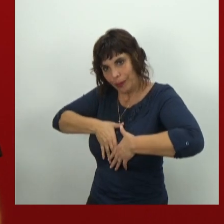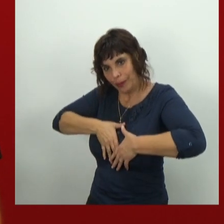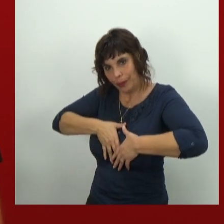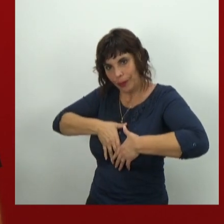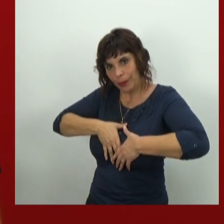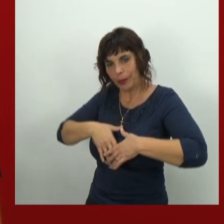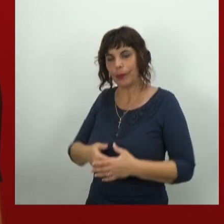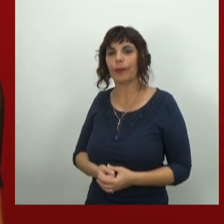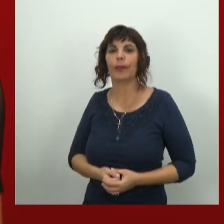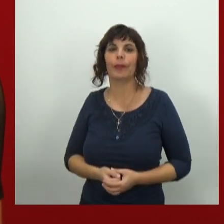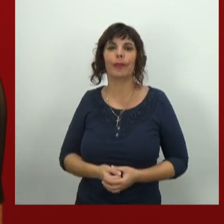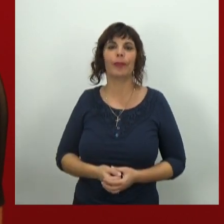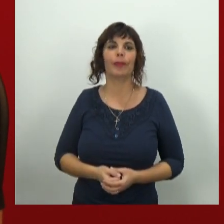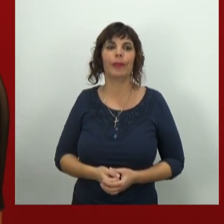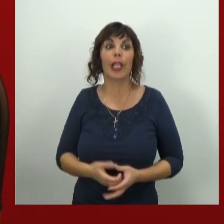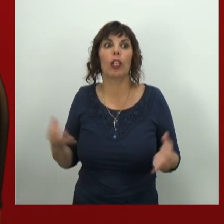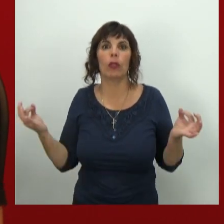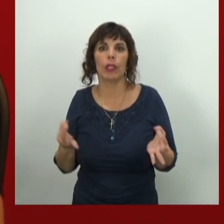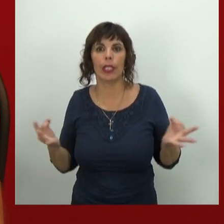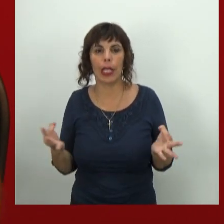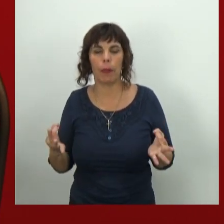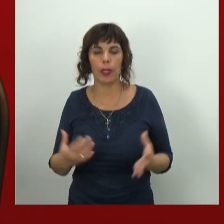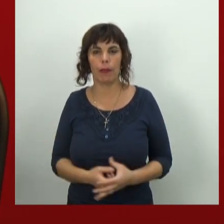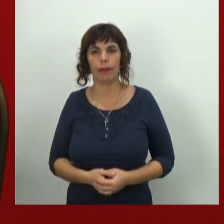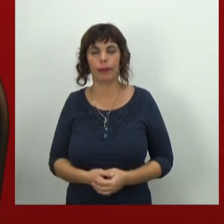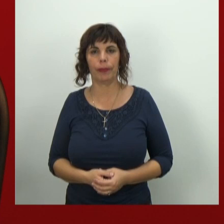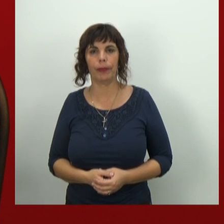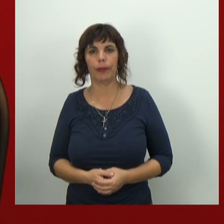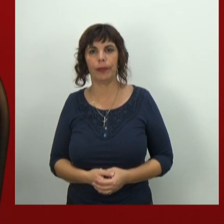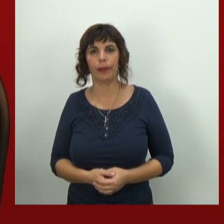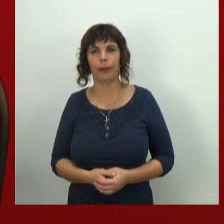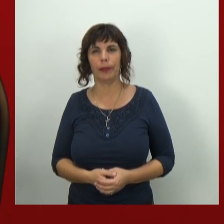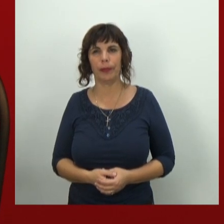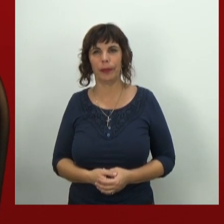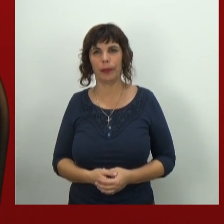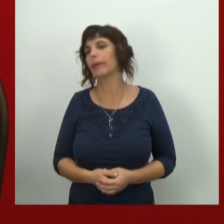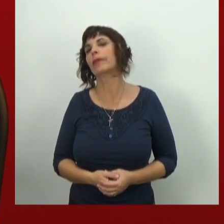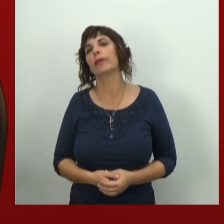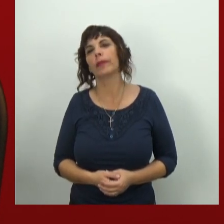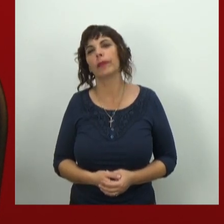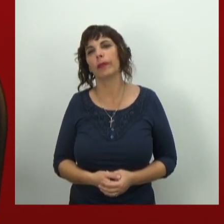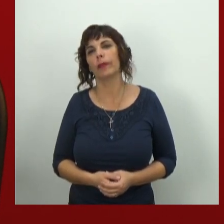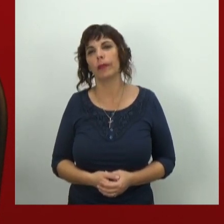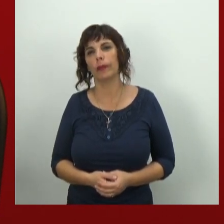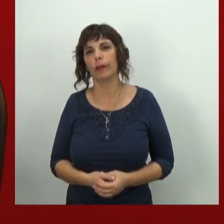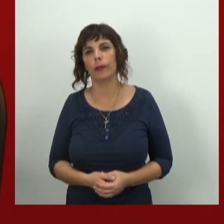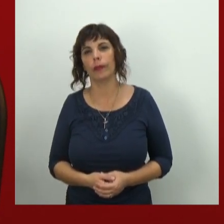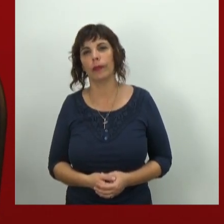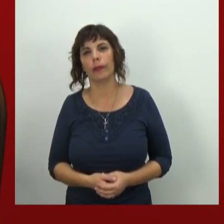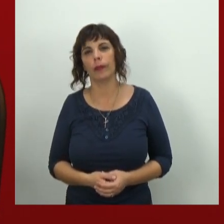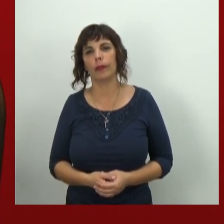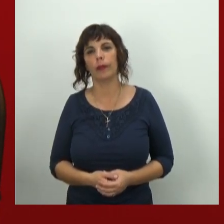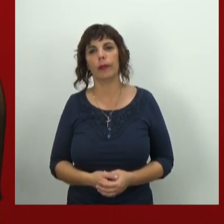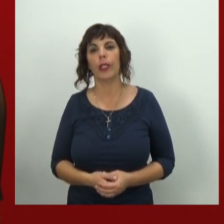él nos dijo lo que pasaba, que ese versículo, que esa palabra